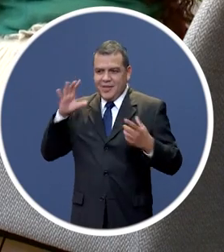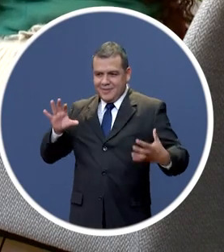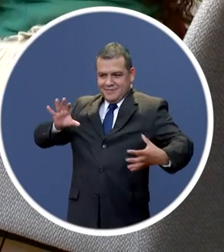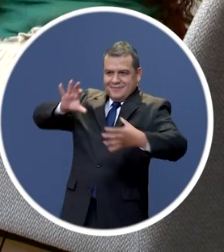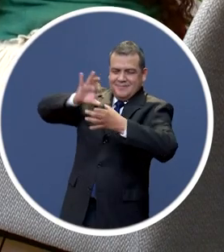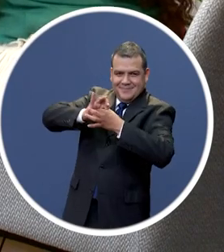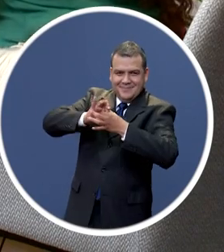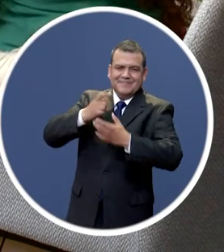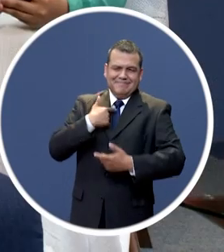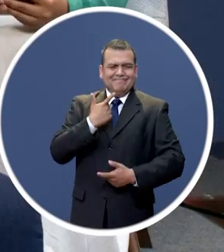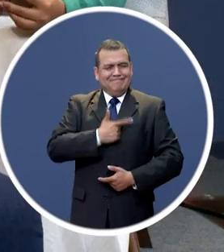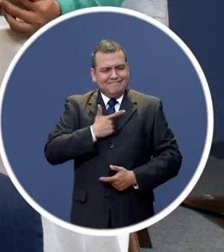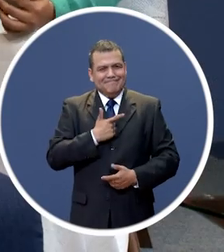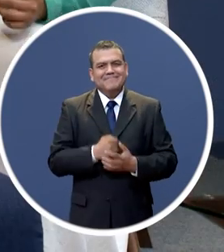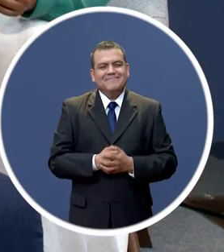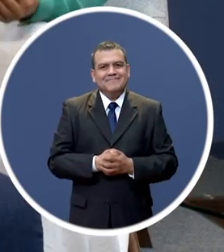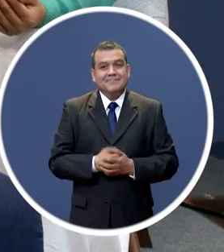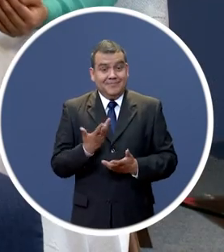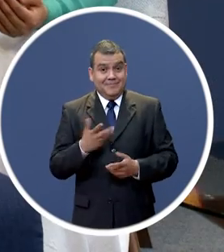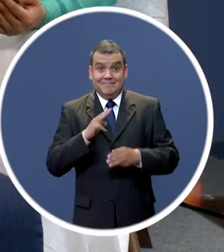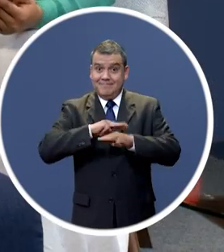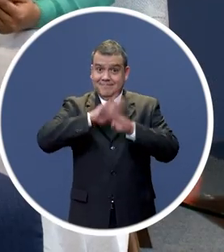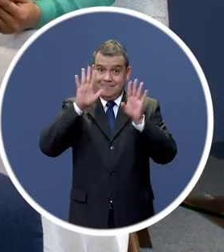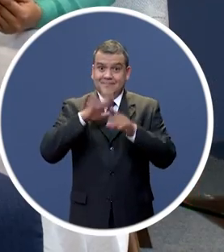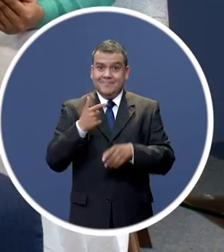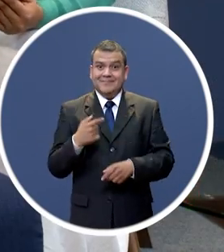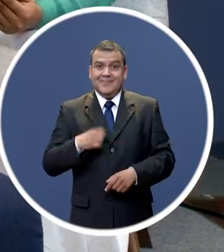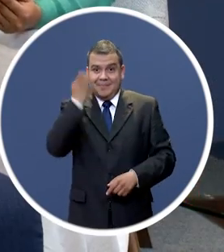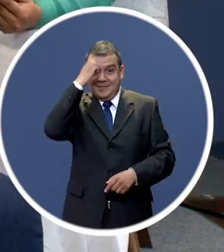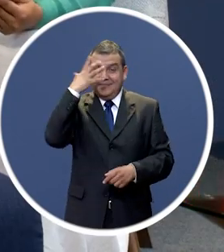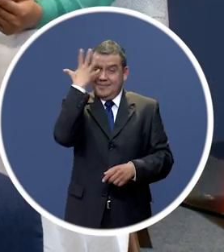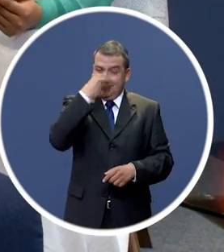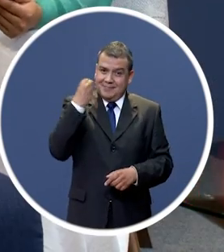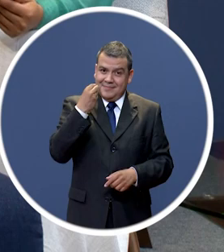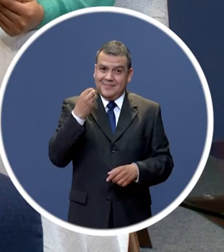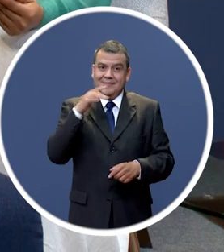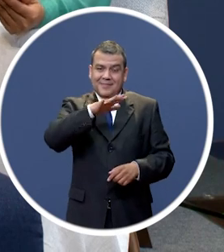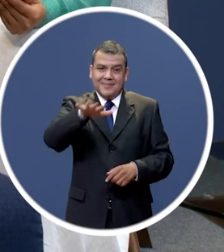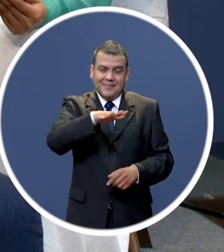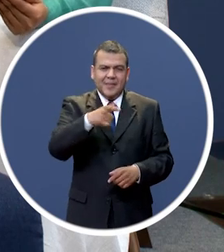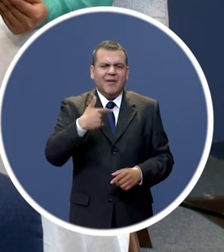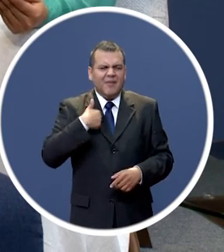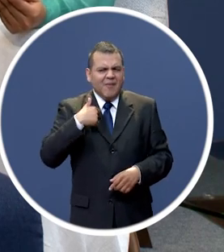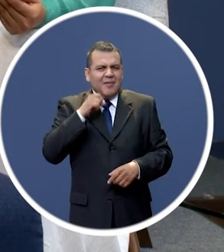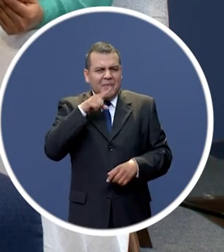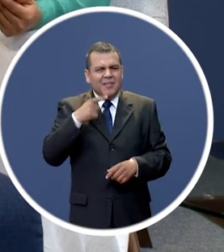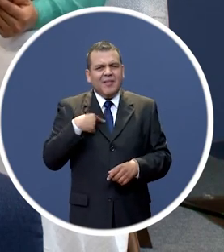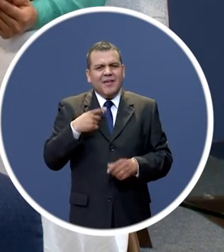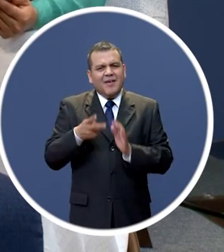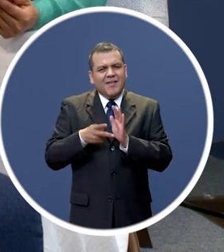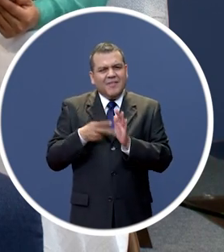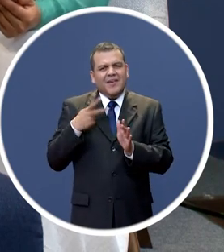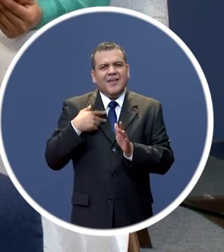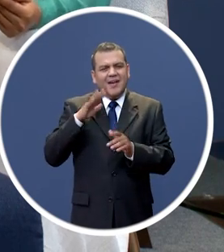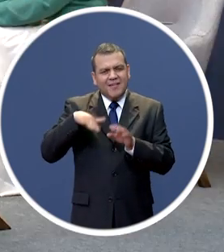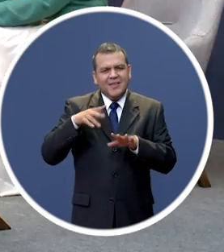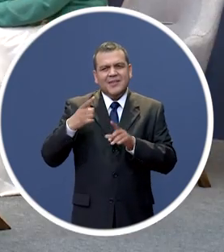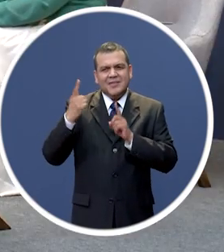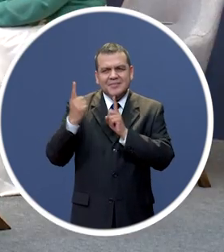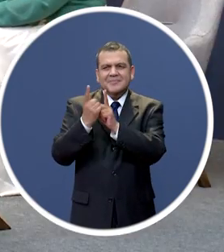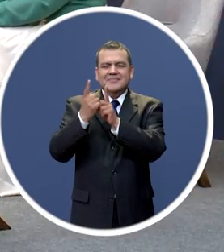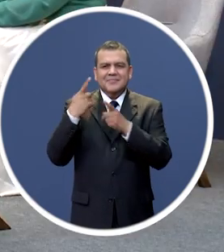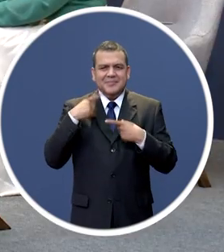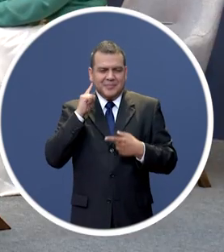de los sordos. No, qué maravilloso. Creo que es una experiencia muy linda la de ustedes con esta comunidad. En algún momento he tenido contacto con ellos también.